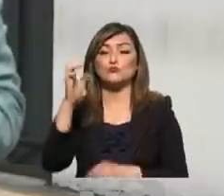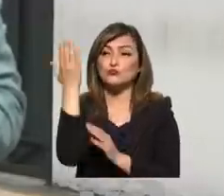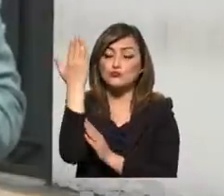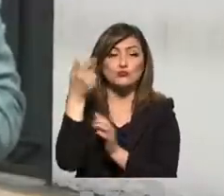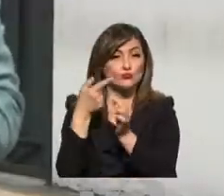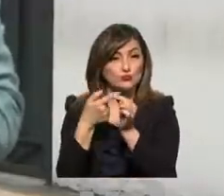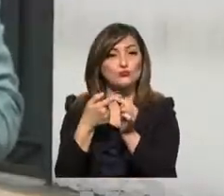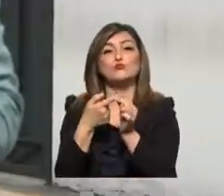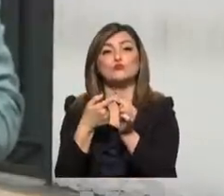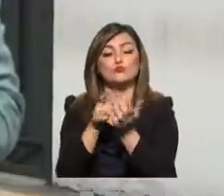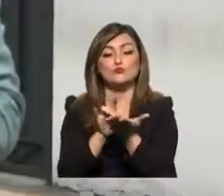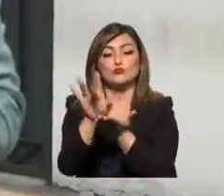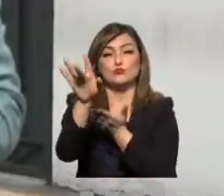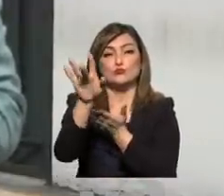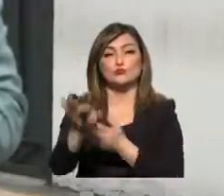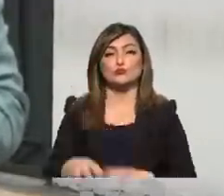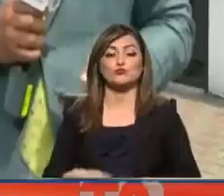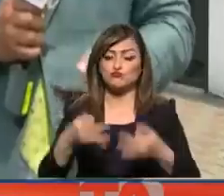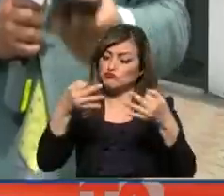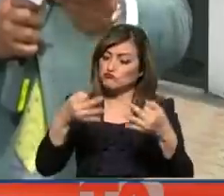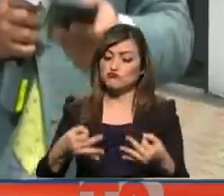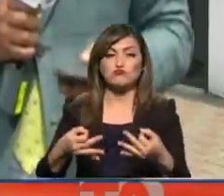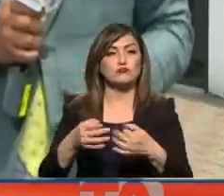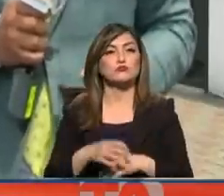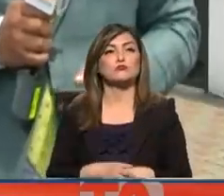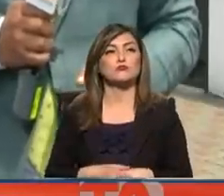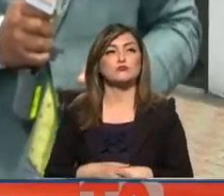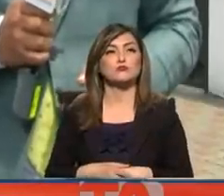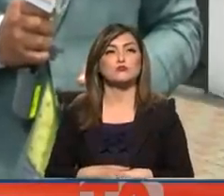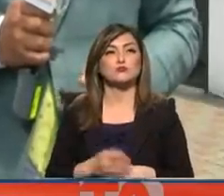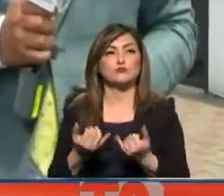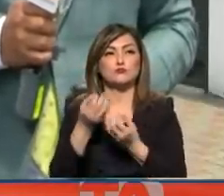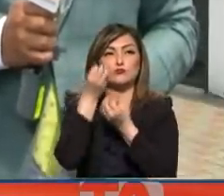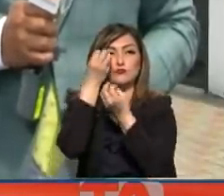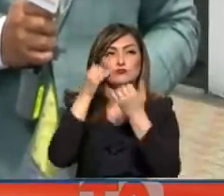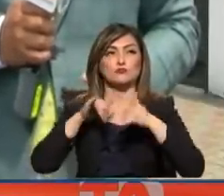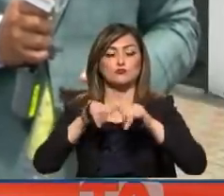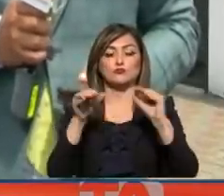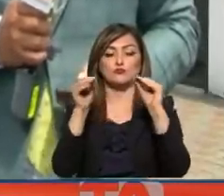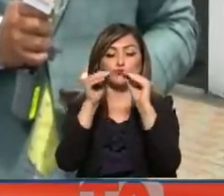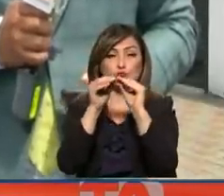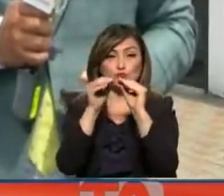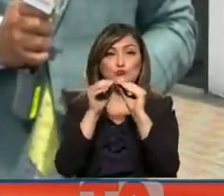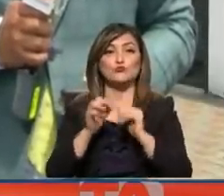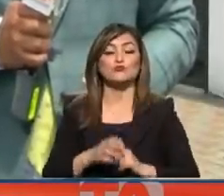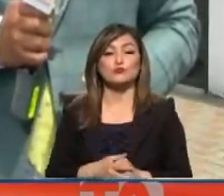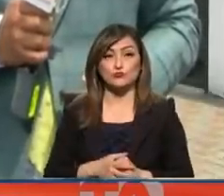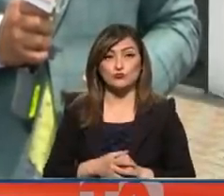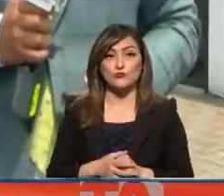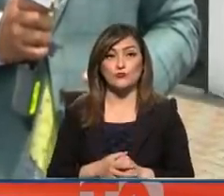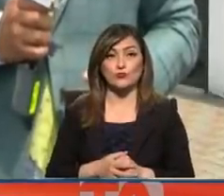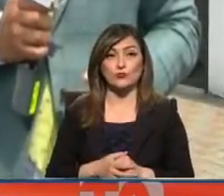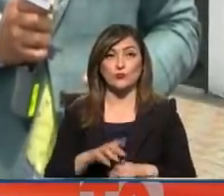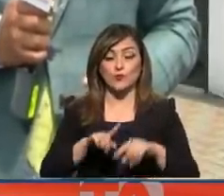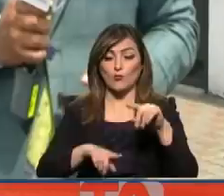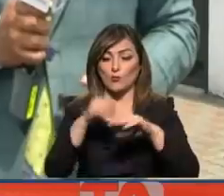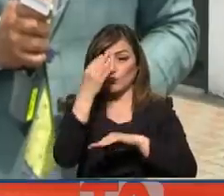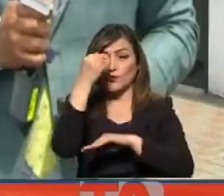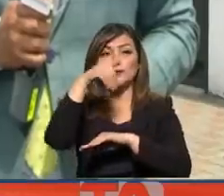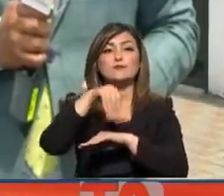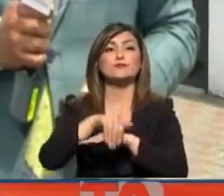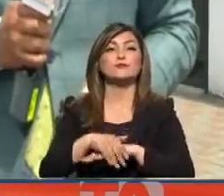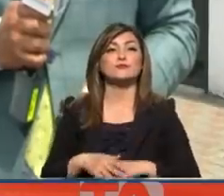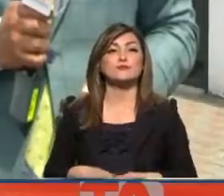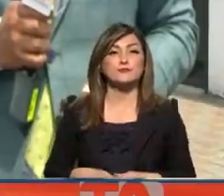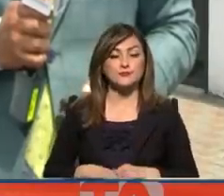Quito estará formalmente removido. Es nuestro informe hasta esta hora. Sigan ustedes en los estudios, compañeras. Amigos, muy buenas